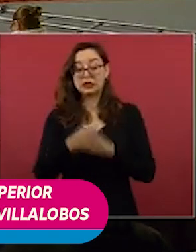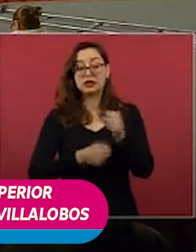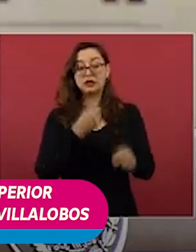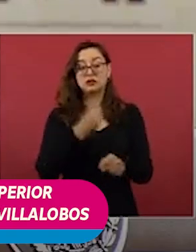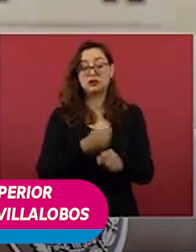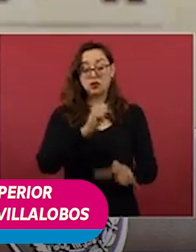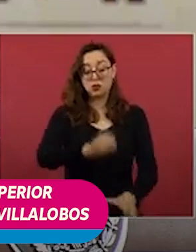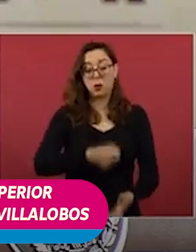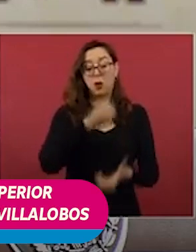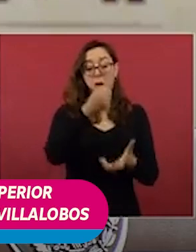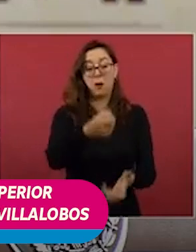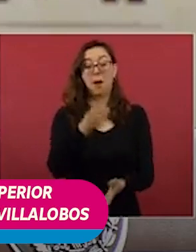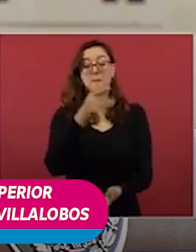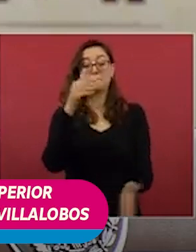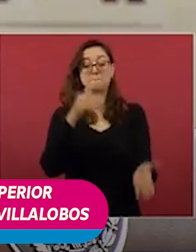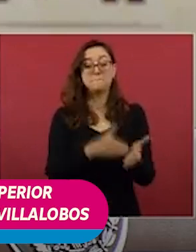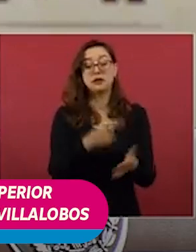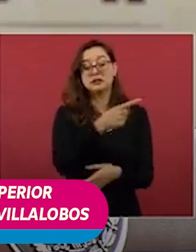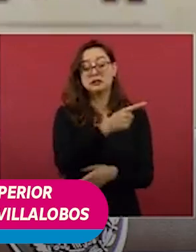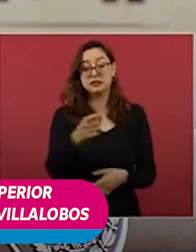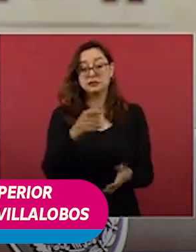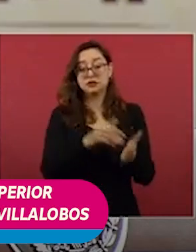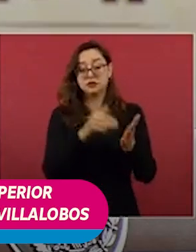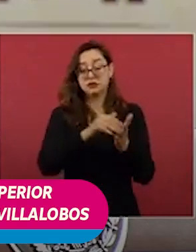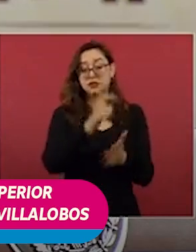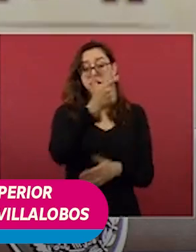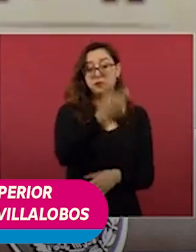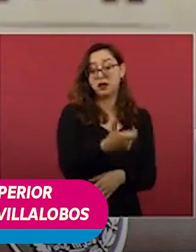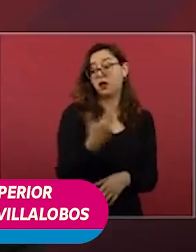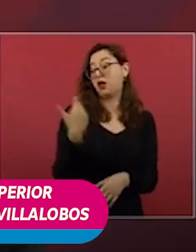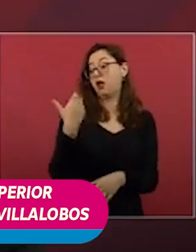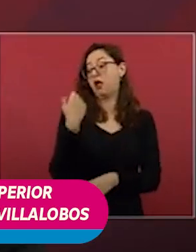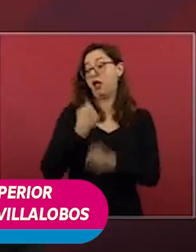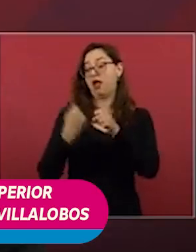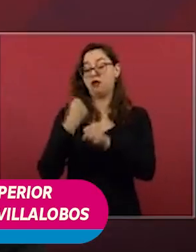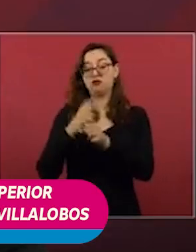1,176 millones de pesos y al concluir el año pasado se ejercieron